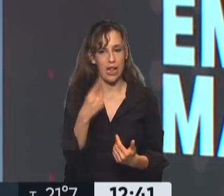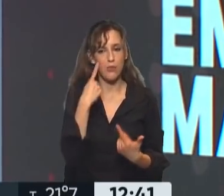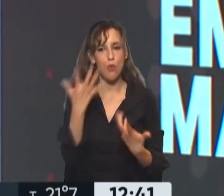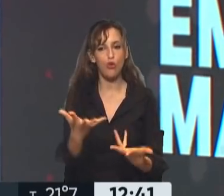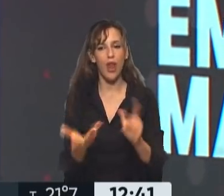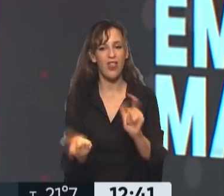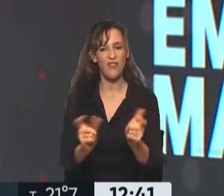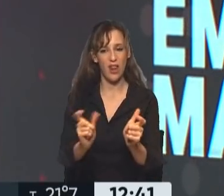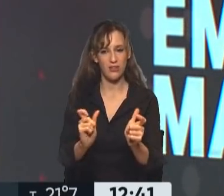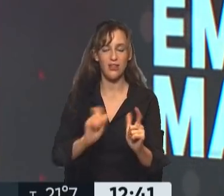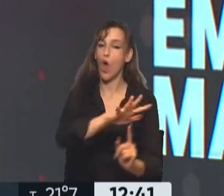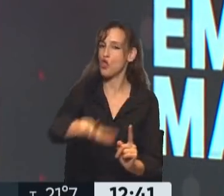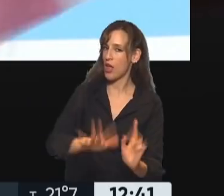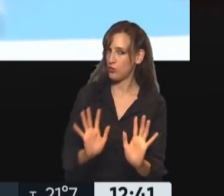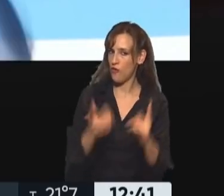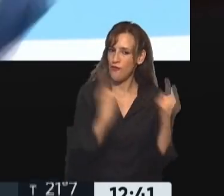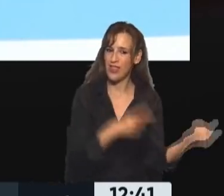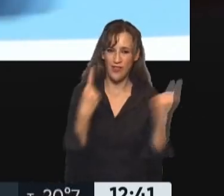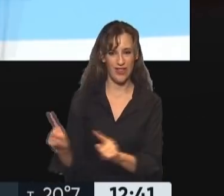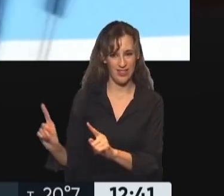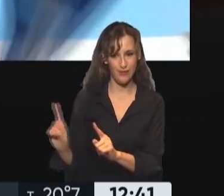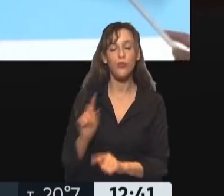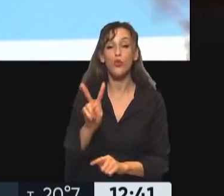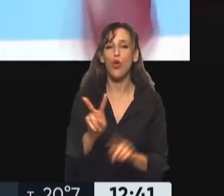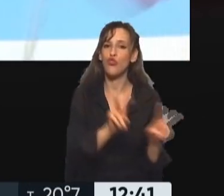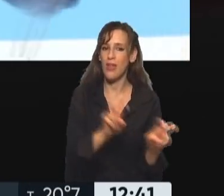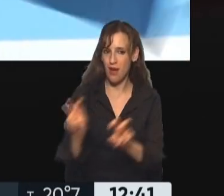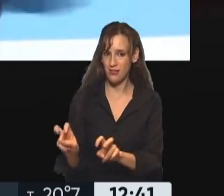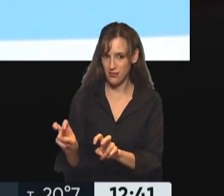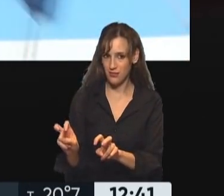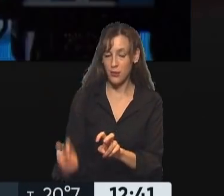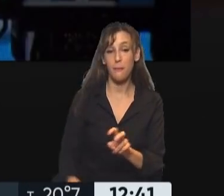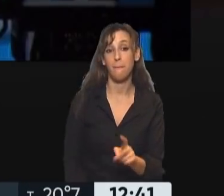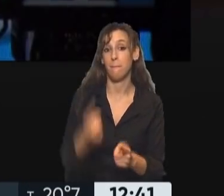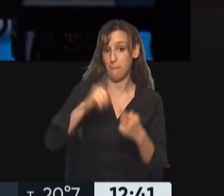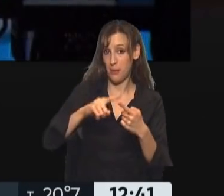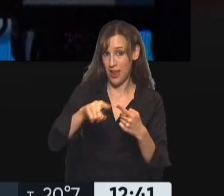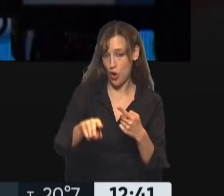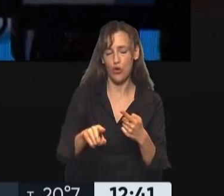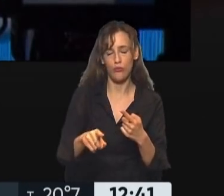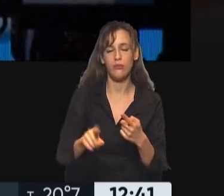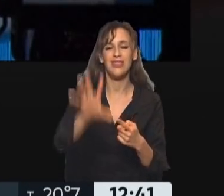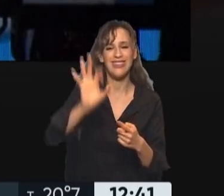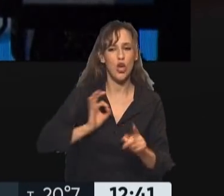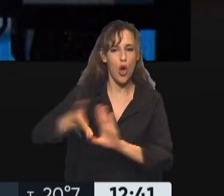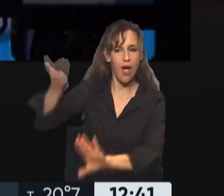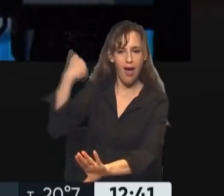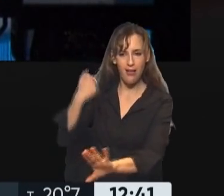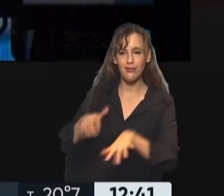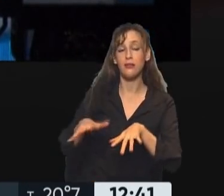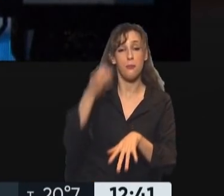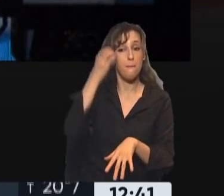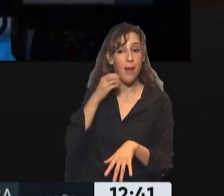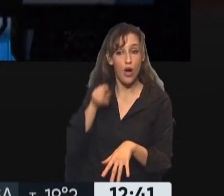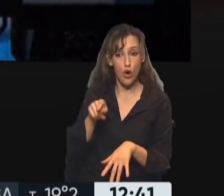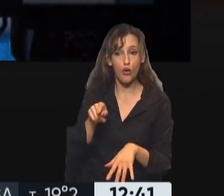diferencia de contexto, son dos cosas. En primer lugar, que a diferencia de lo que sucedió hace 5 años, Emmanuel Macron tiene un